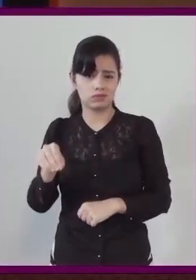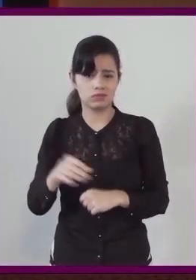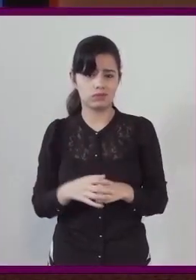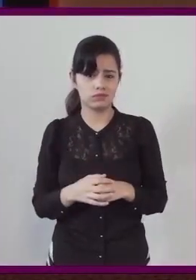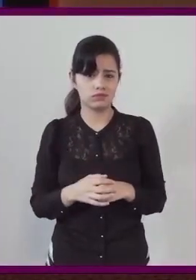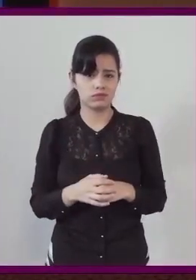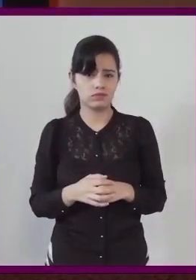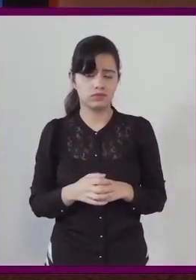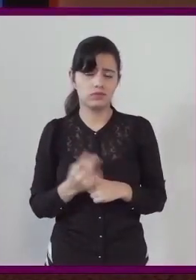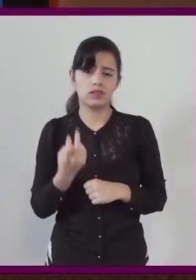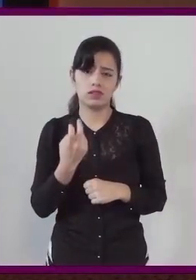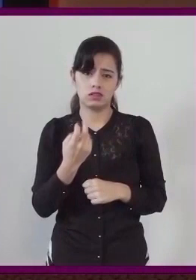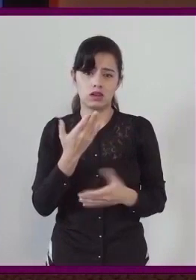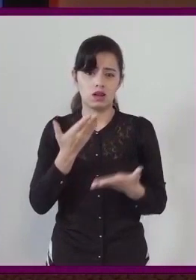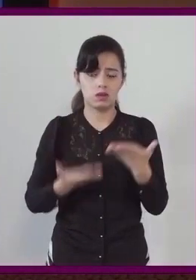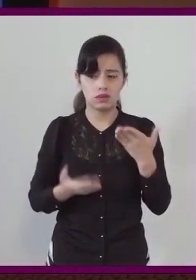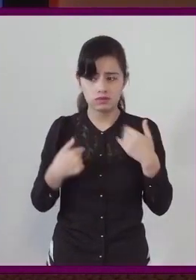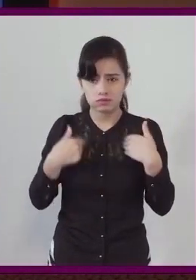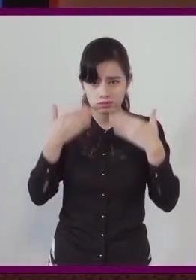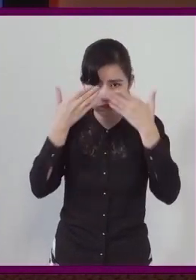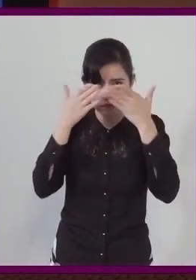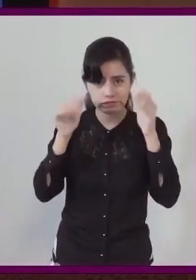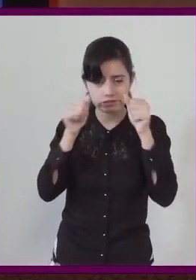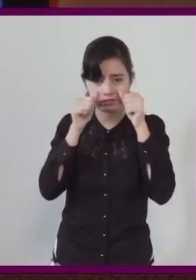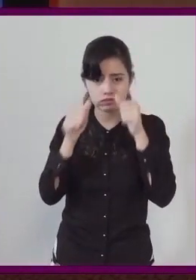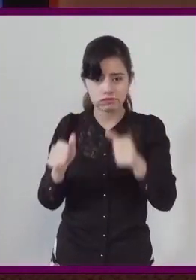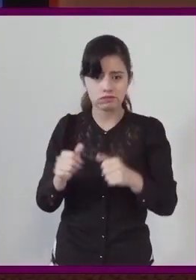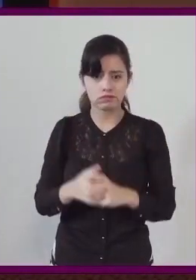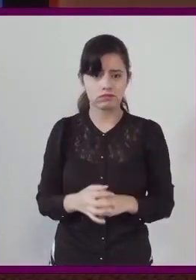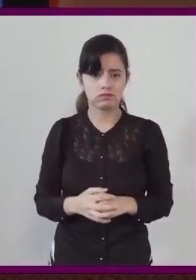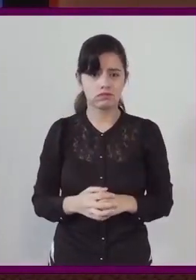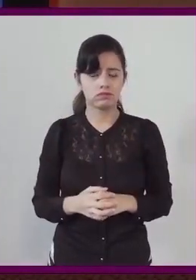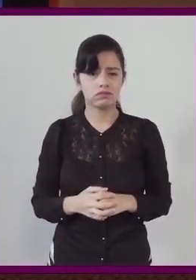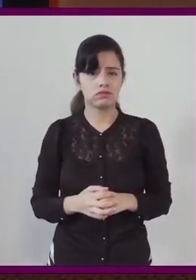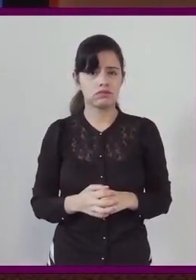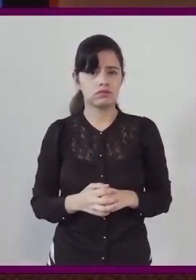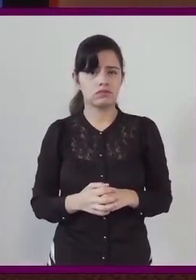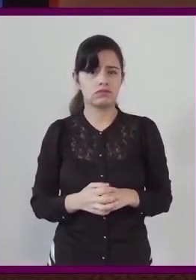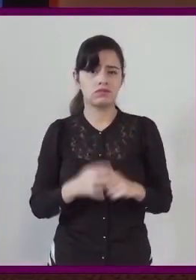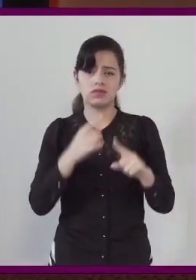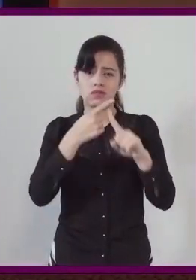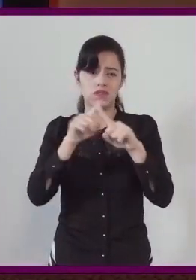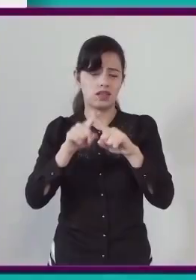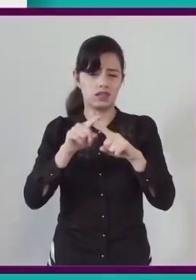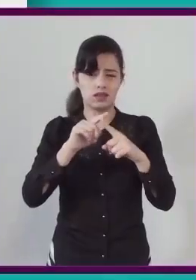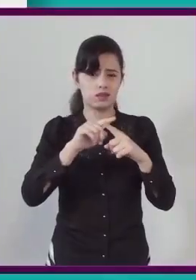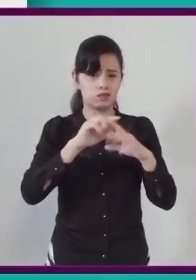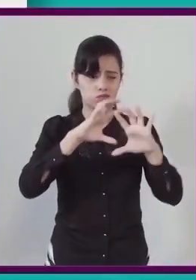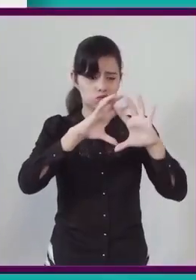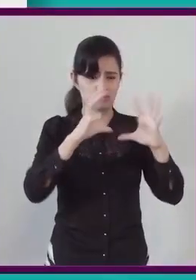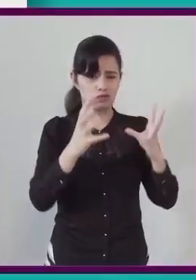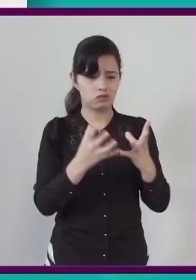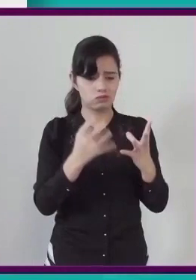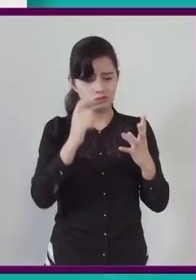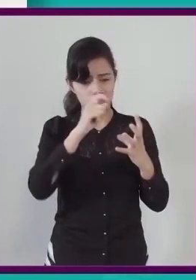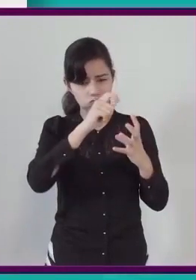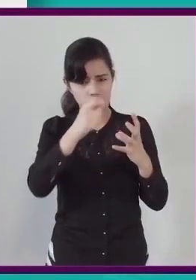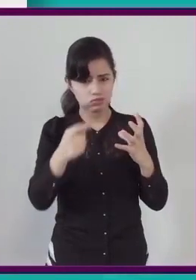están sin lugar o están como indocumentados en diferentes partes del mundo.